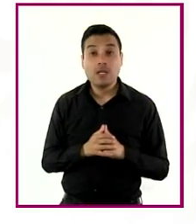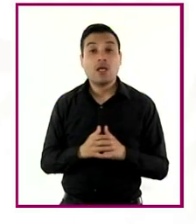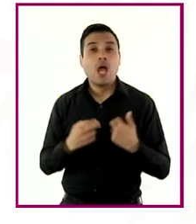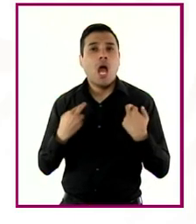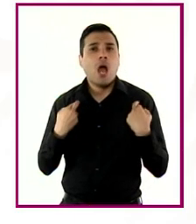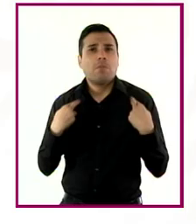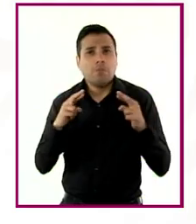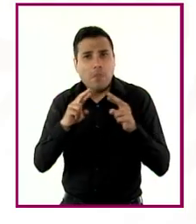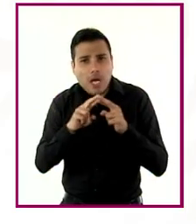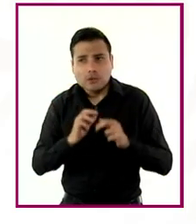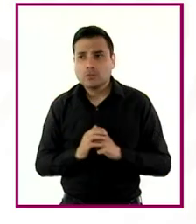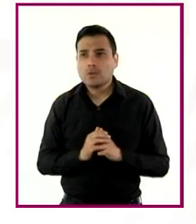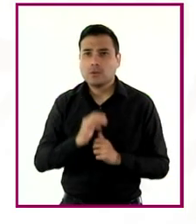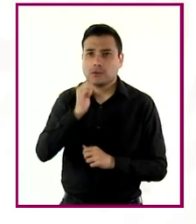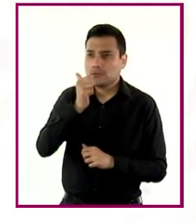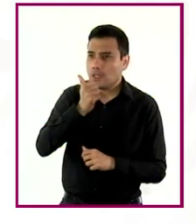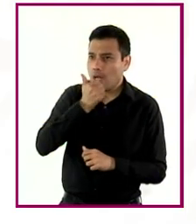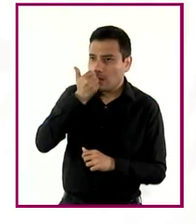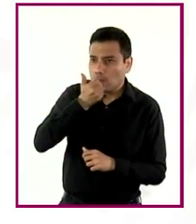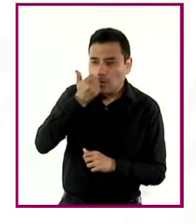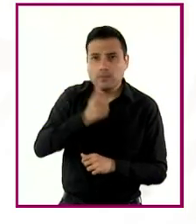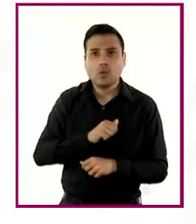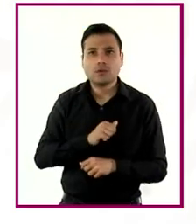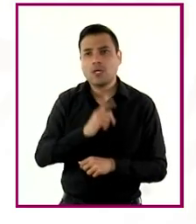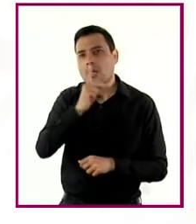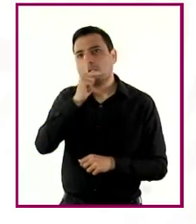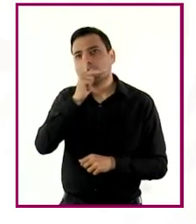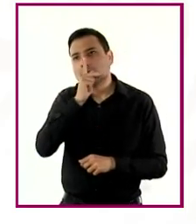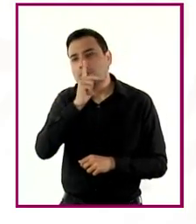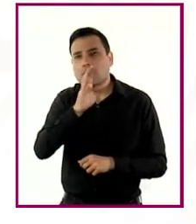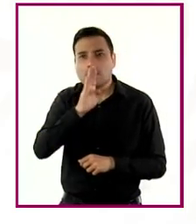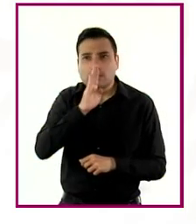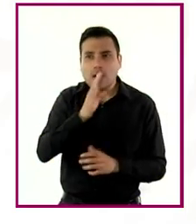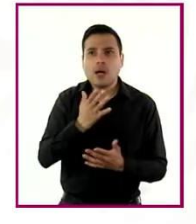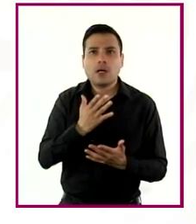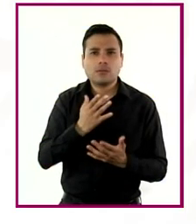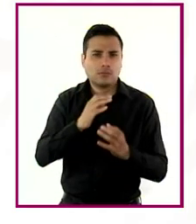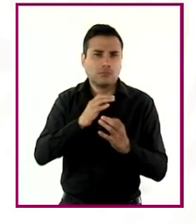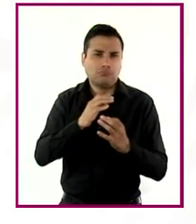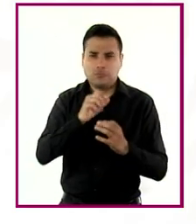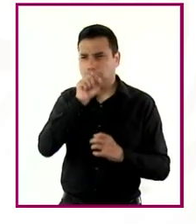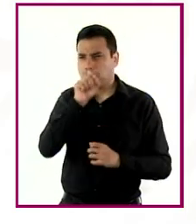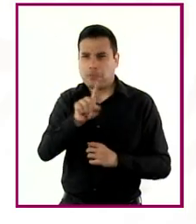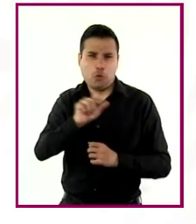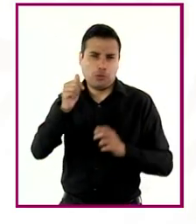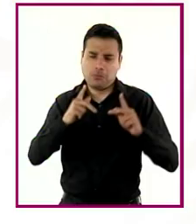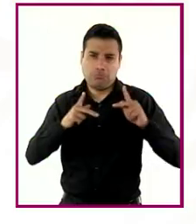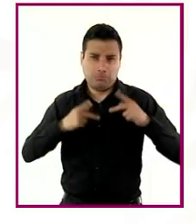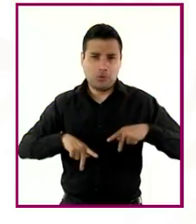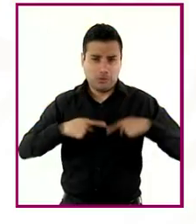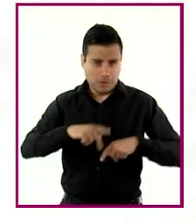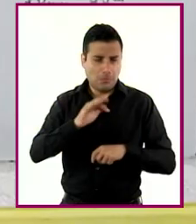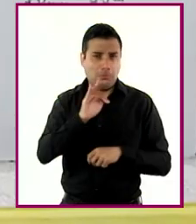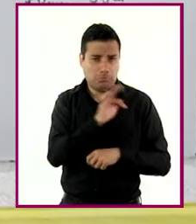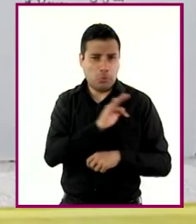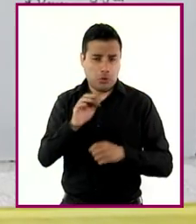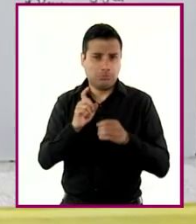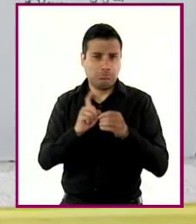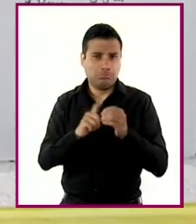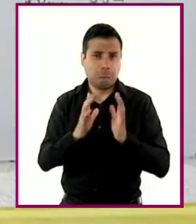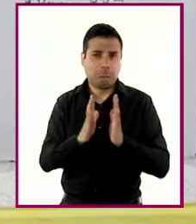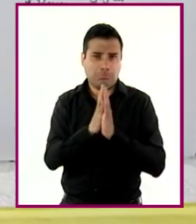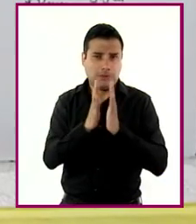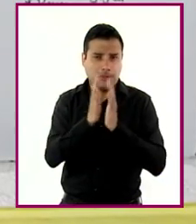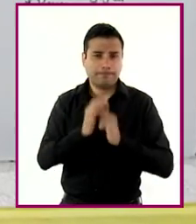educativos, alumnas, alumnos, padres de familia y miembros de la comunidad. En